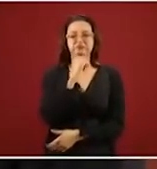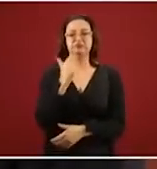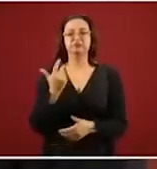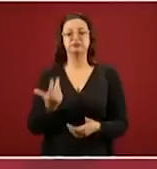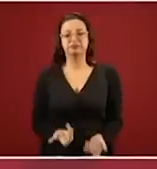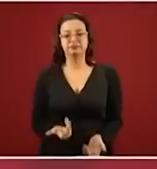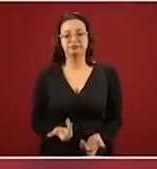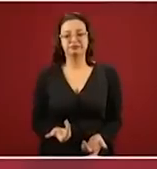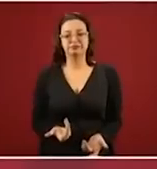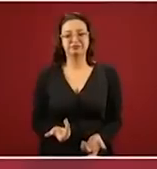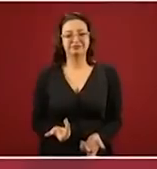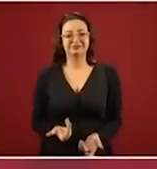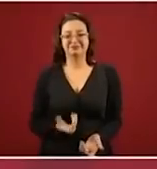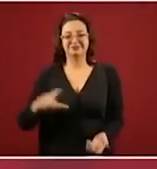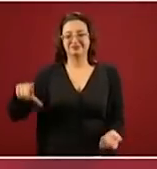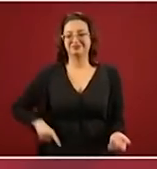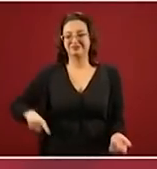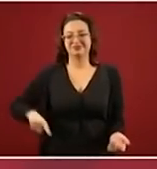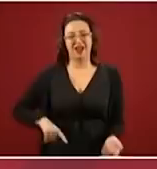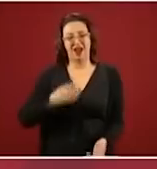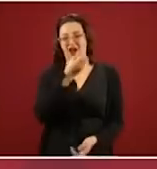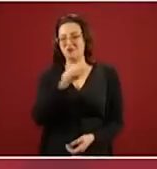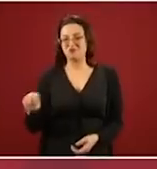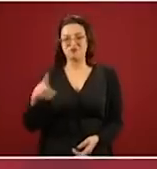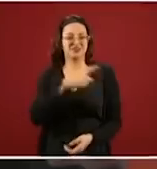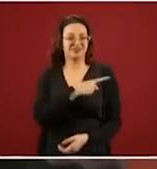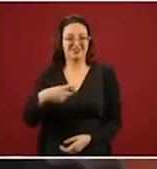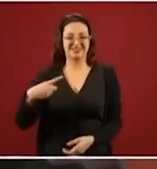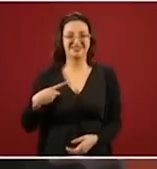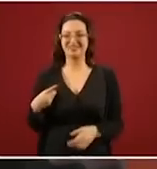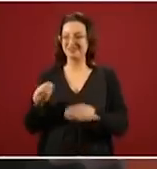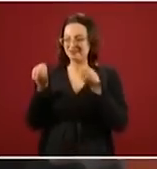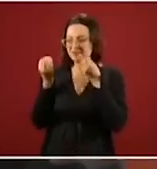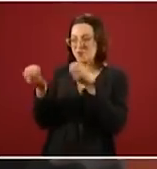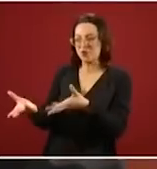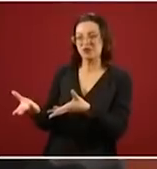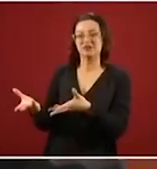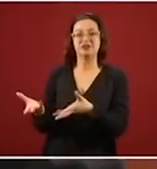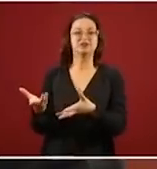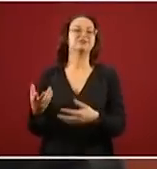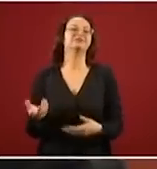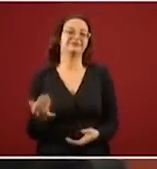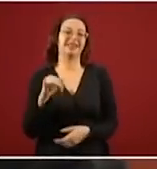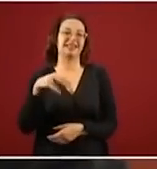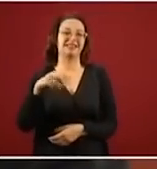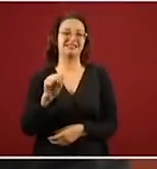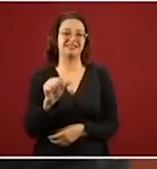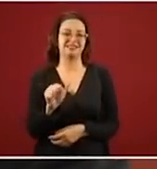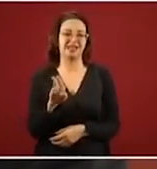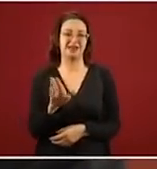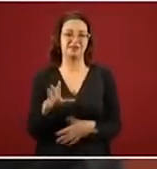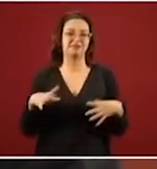entonces ese es el instituto de la salud para el bienestar y